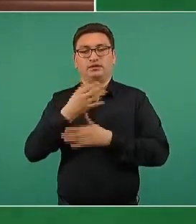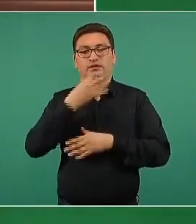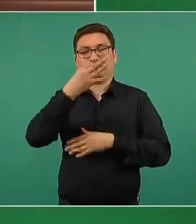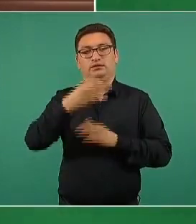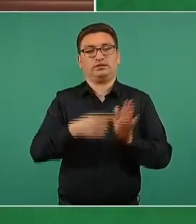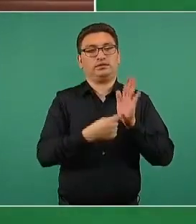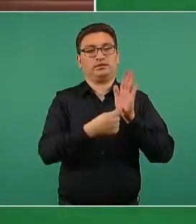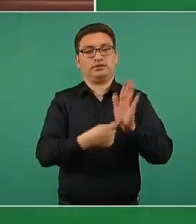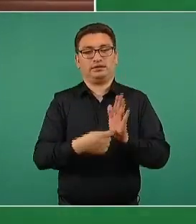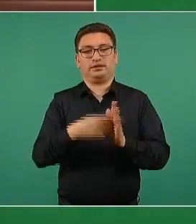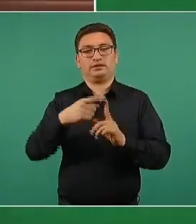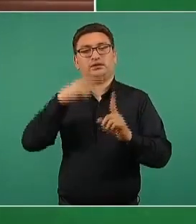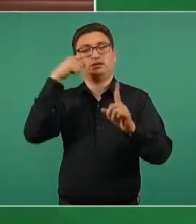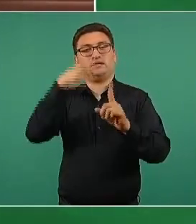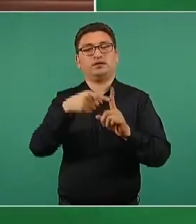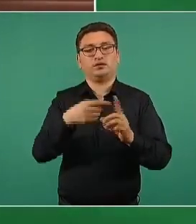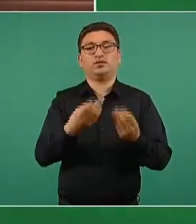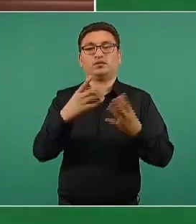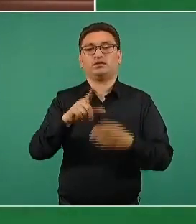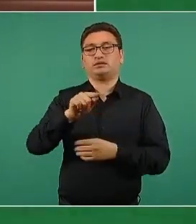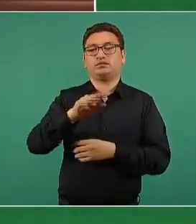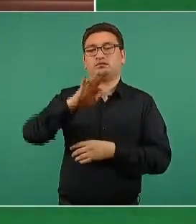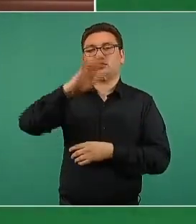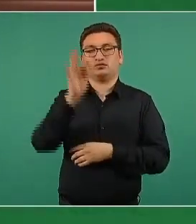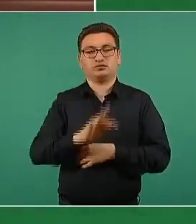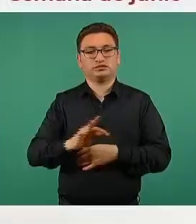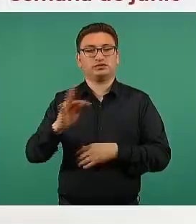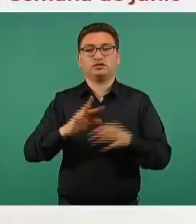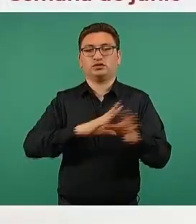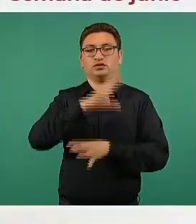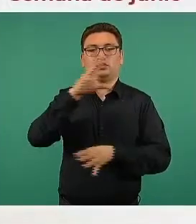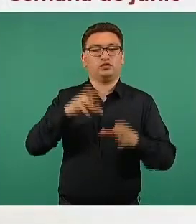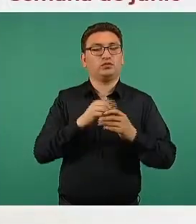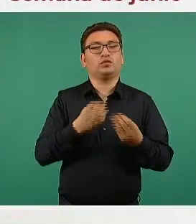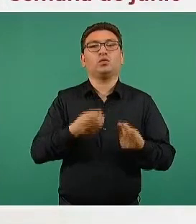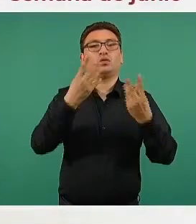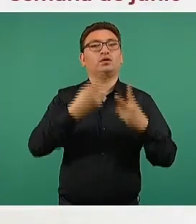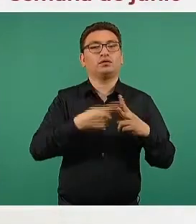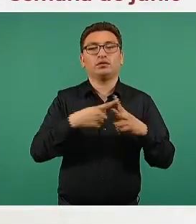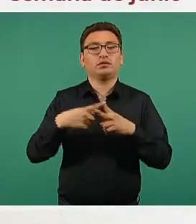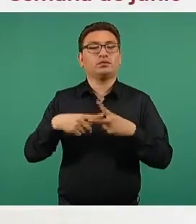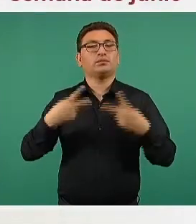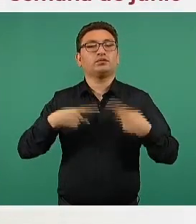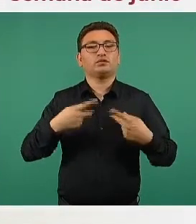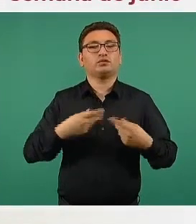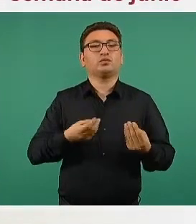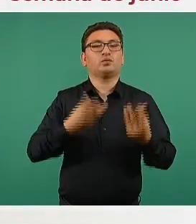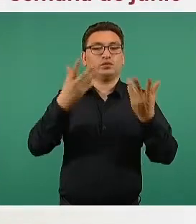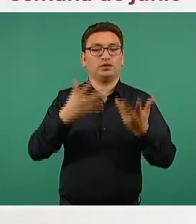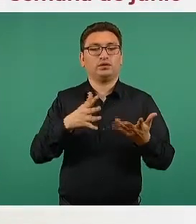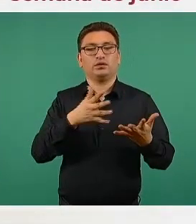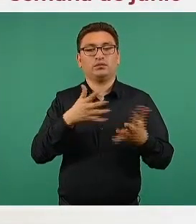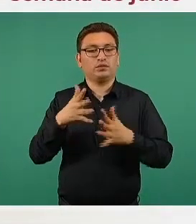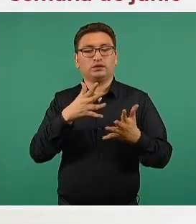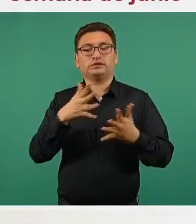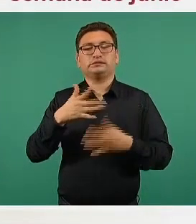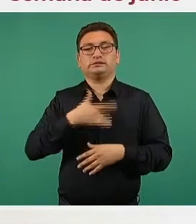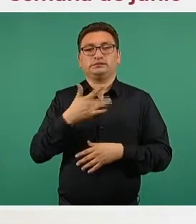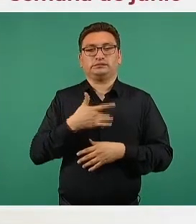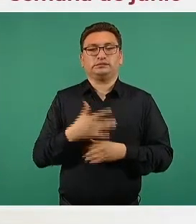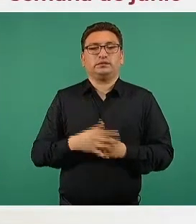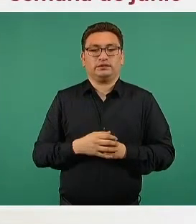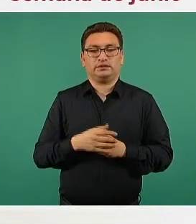tenemos para esta edad es el 70% del total del censo. El censo que tenemos estimado es